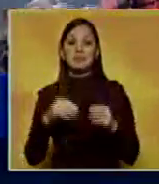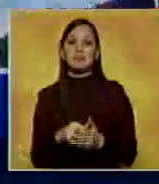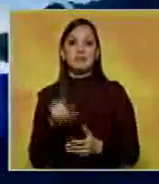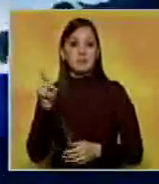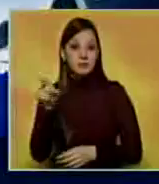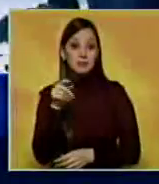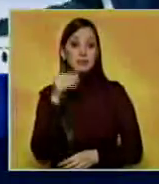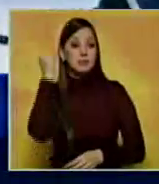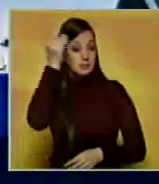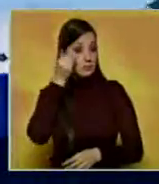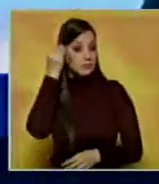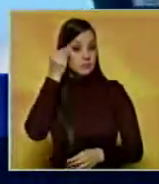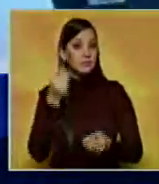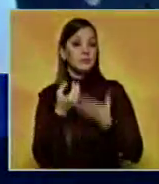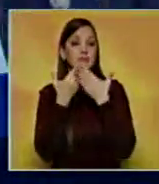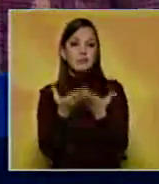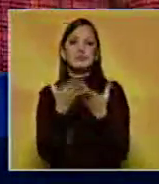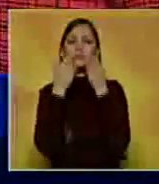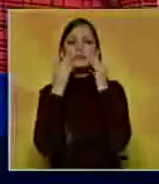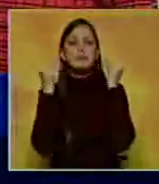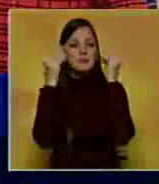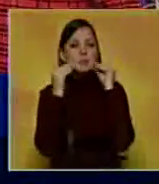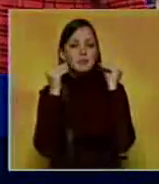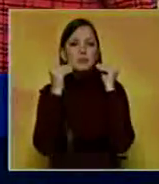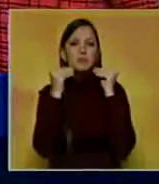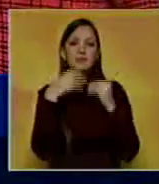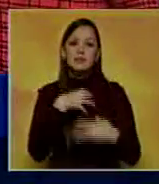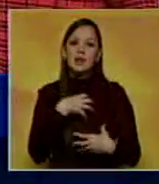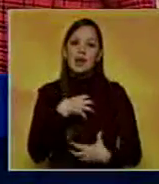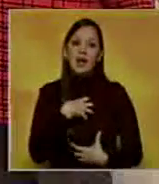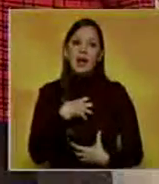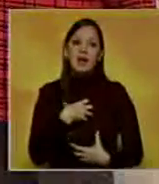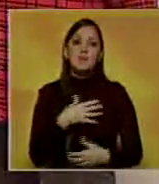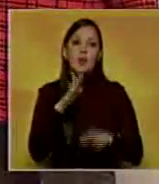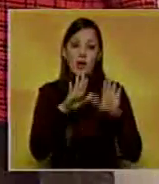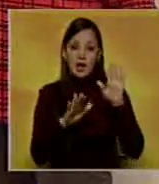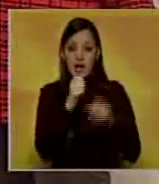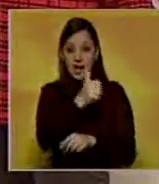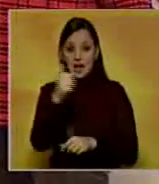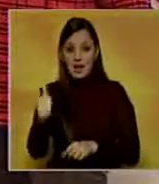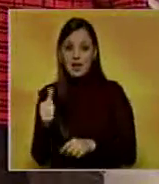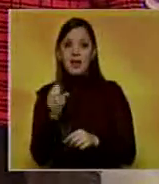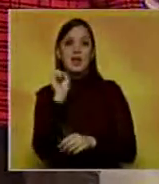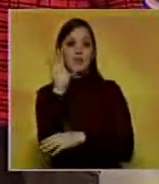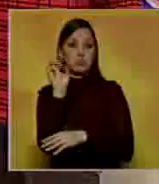que piensan ofrecer una experiencia de entretenimiento integral durante cada show.